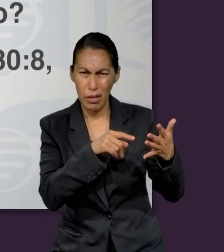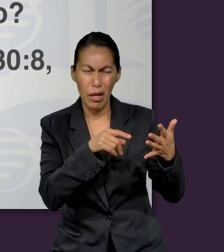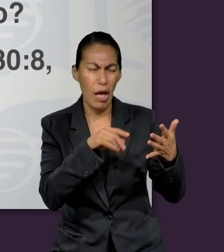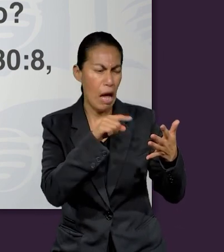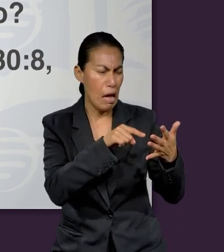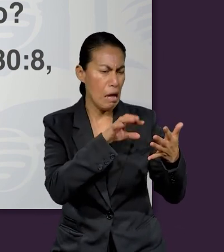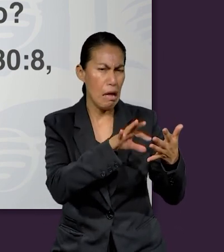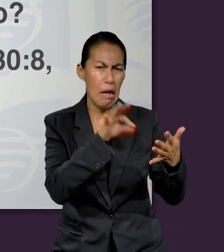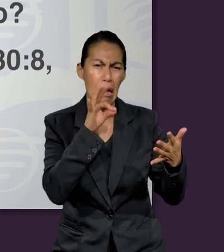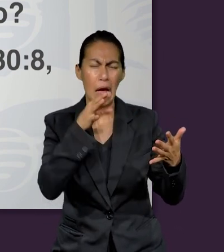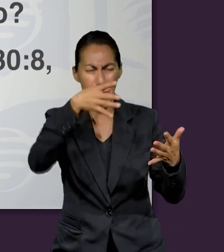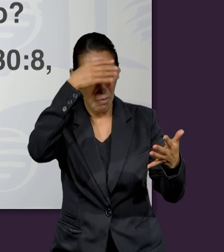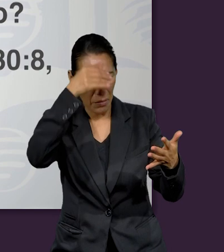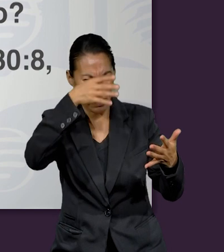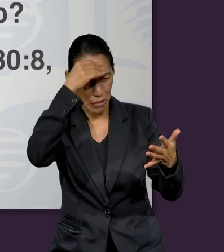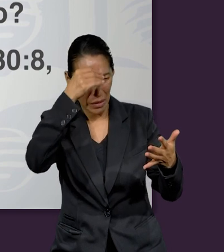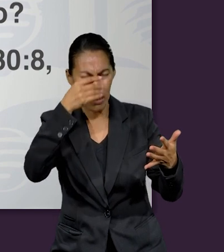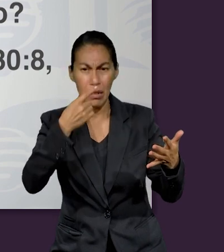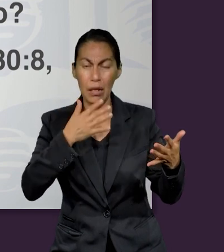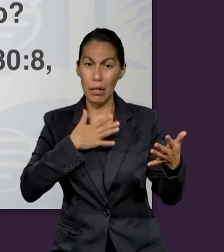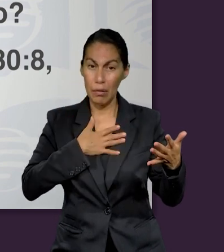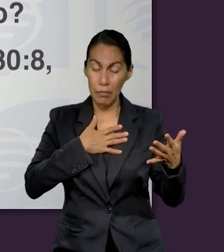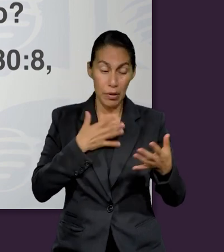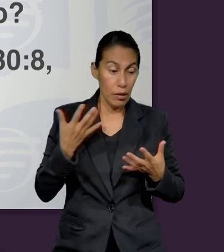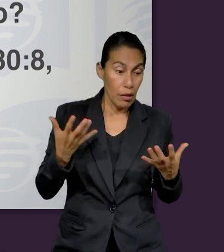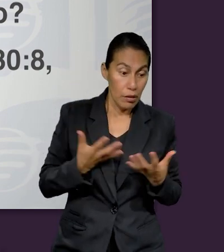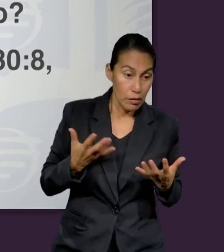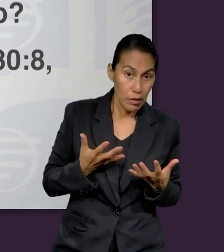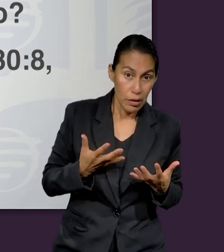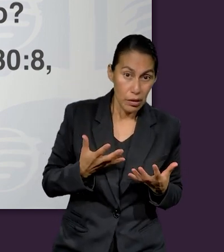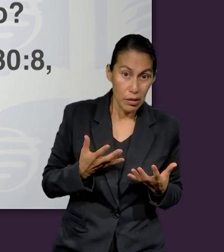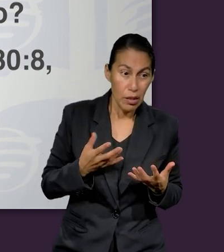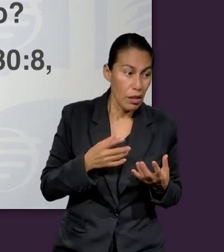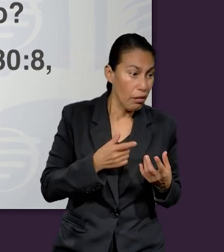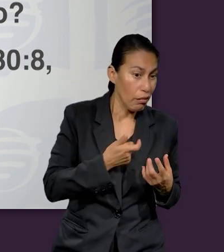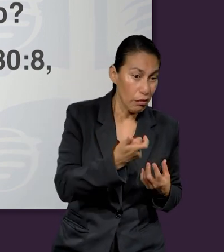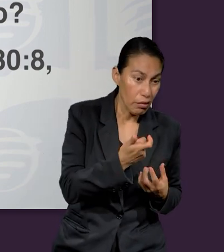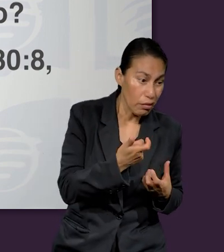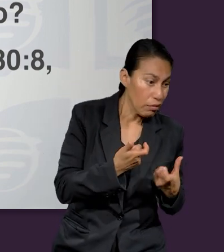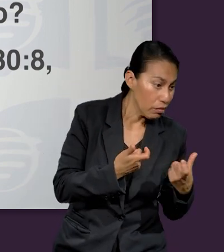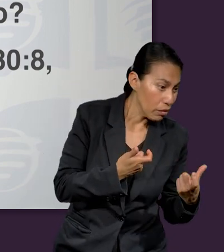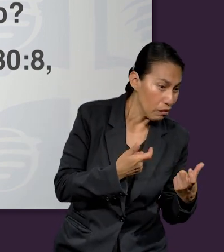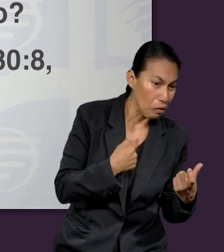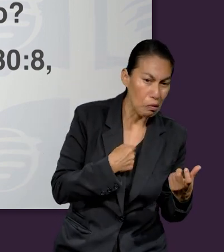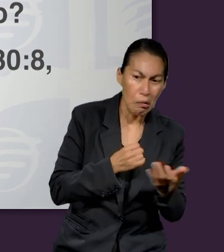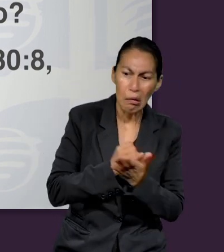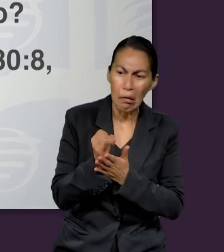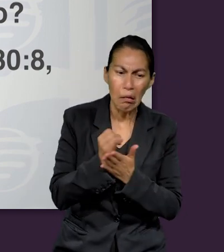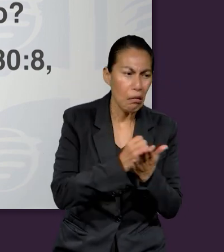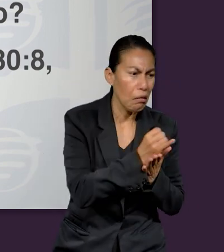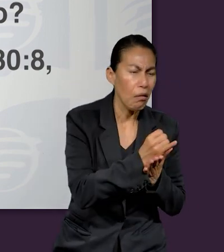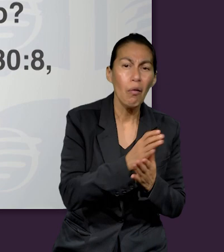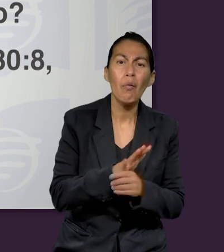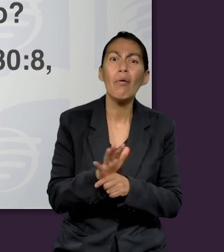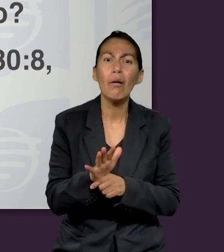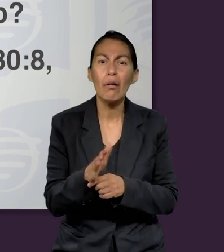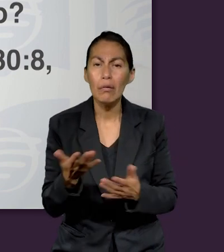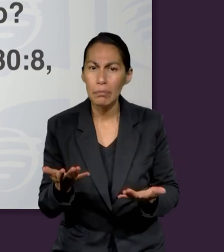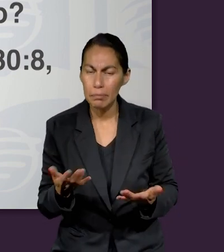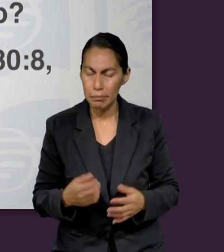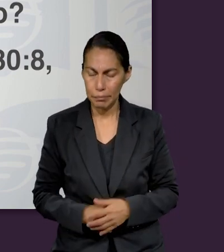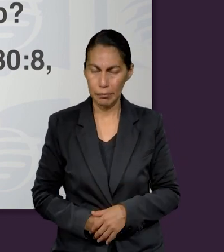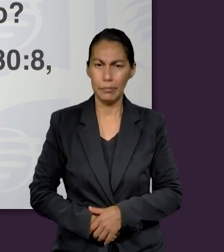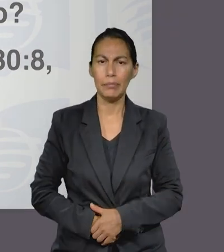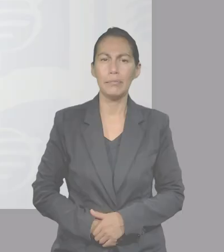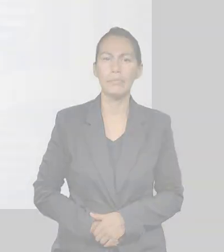a los Corintios capítulo 4 versículo 18 Proverbios capítulo 30 versículo 8 y Eclesiastés capítulo 5